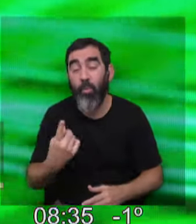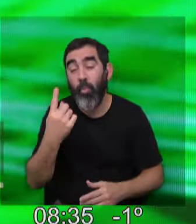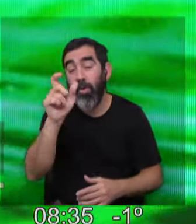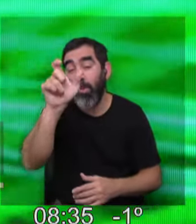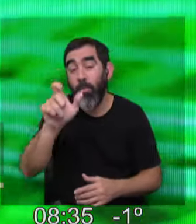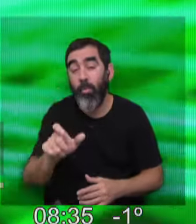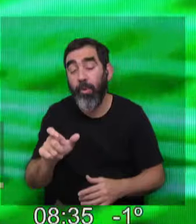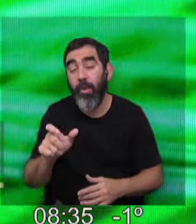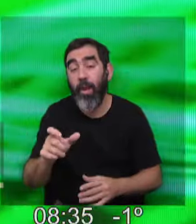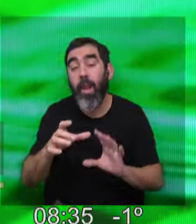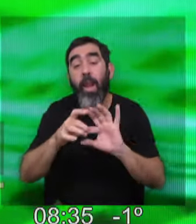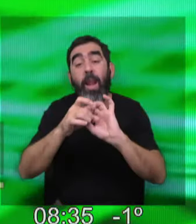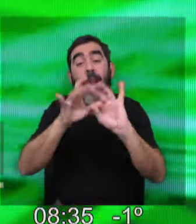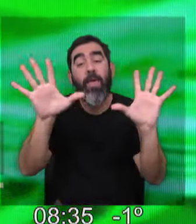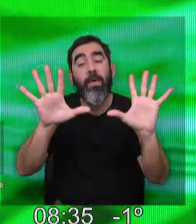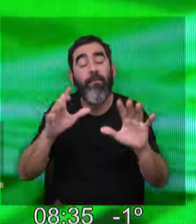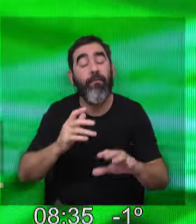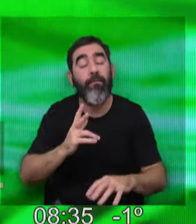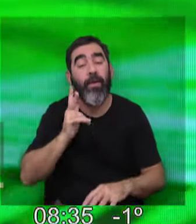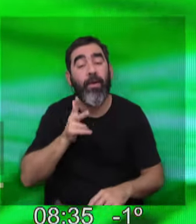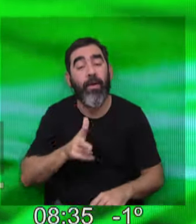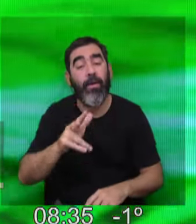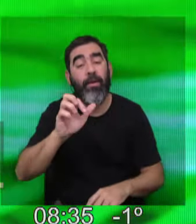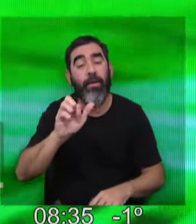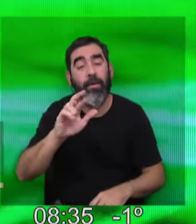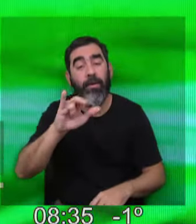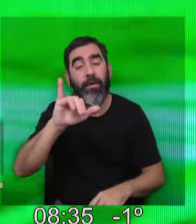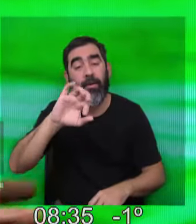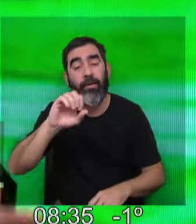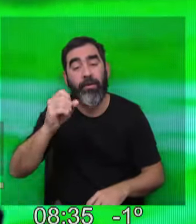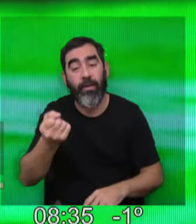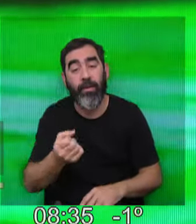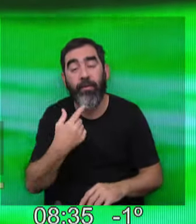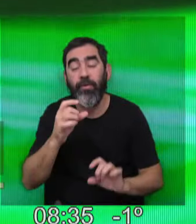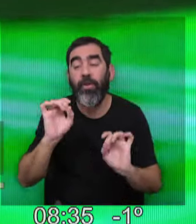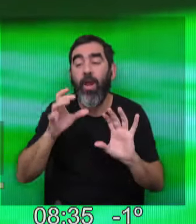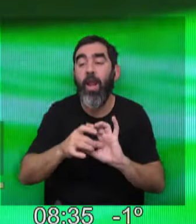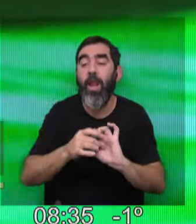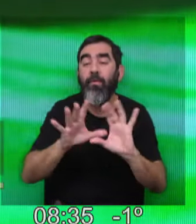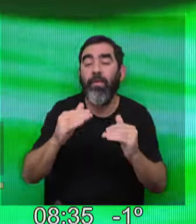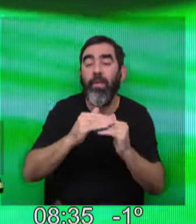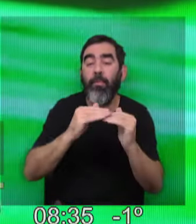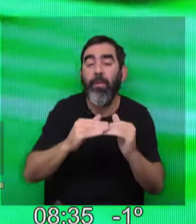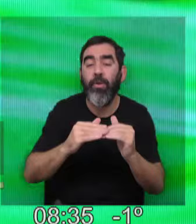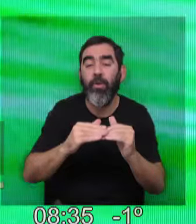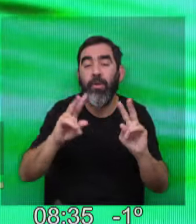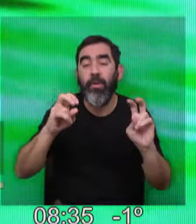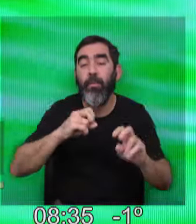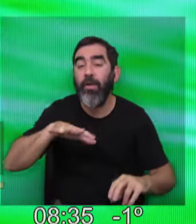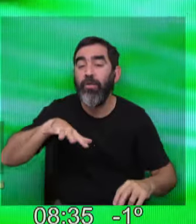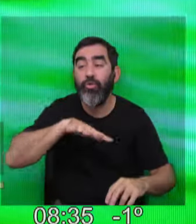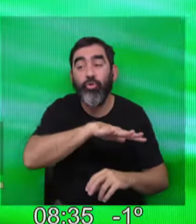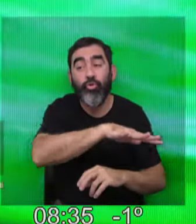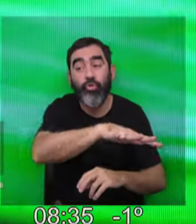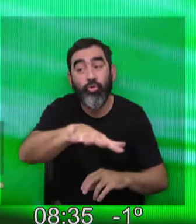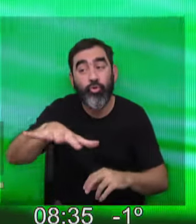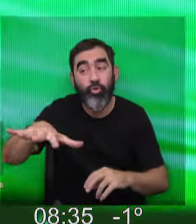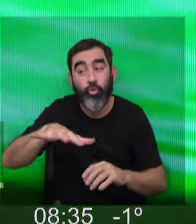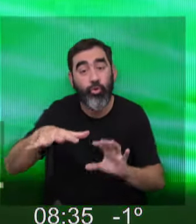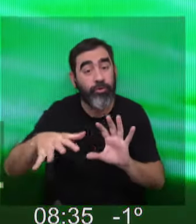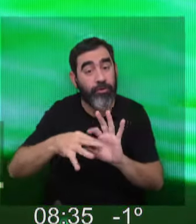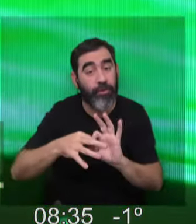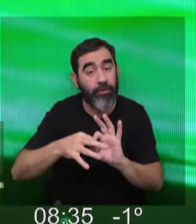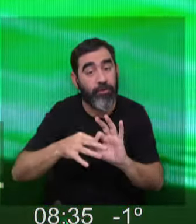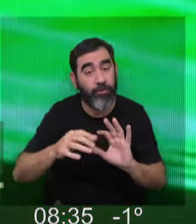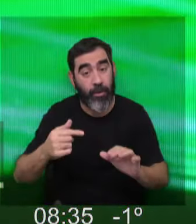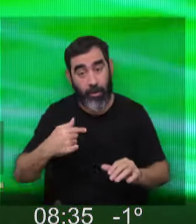alguien del liberalismo realista que diga la libertad solo vale si hay un mínimo de cohesión social? Bueno,